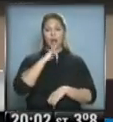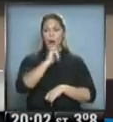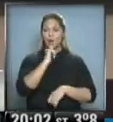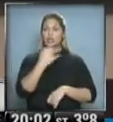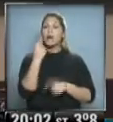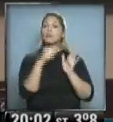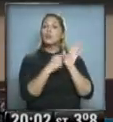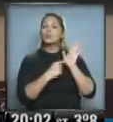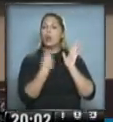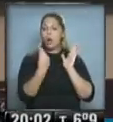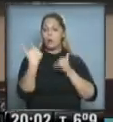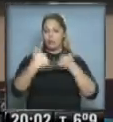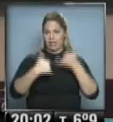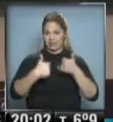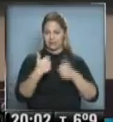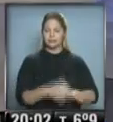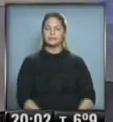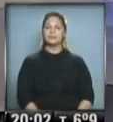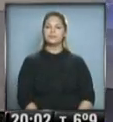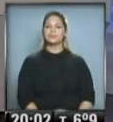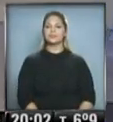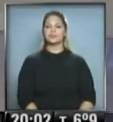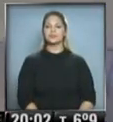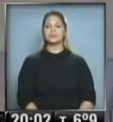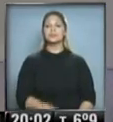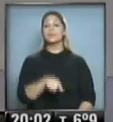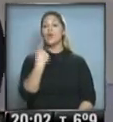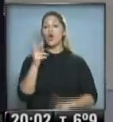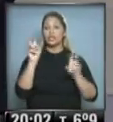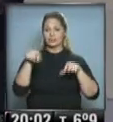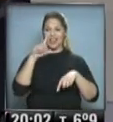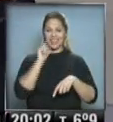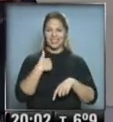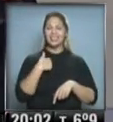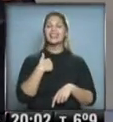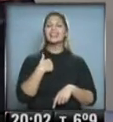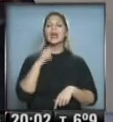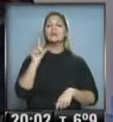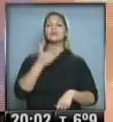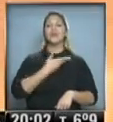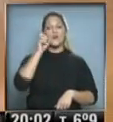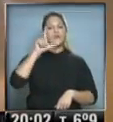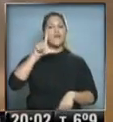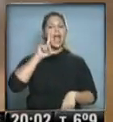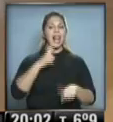en el caso de las campañas en los medios de comunicación. Y los otros temas del día en la voz de Félix Taylor.